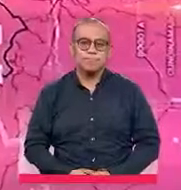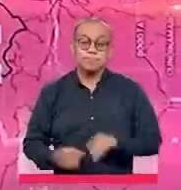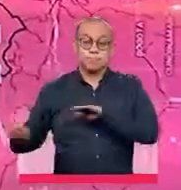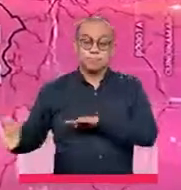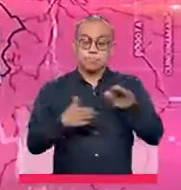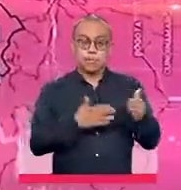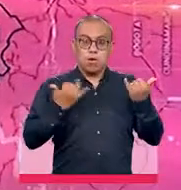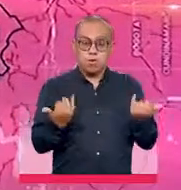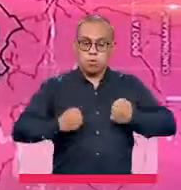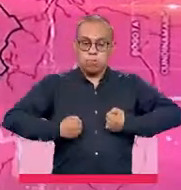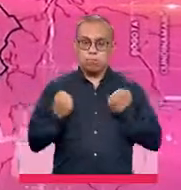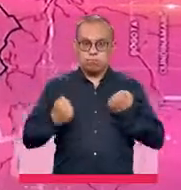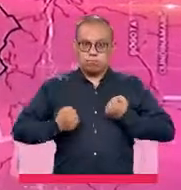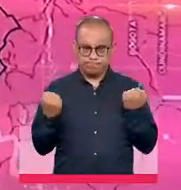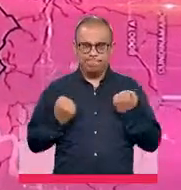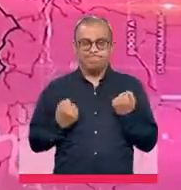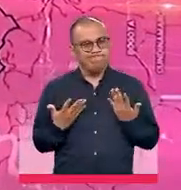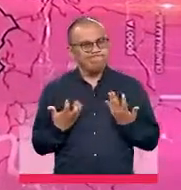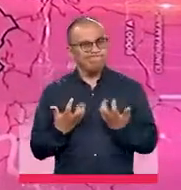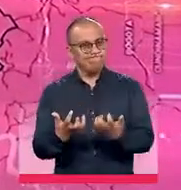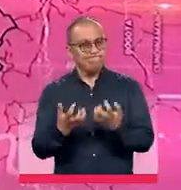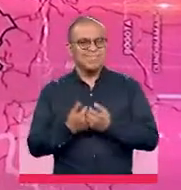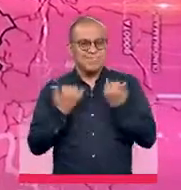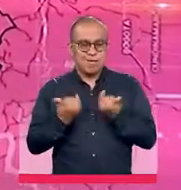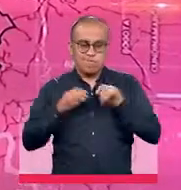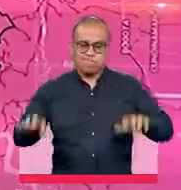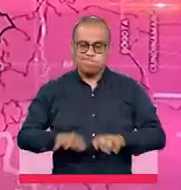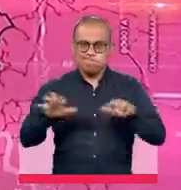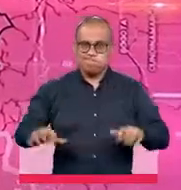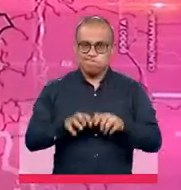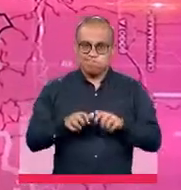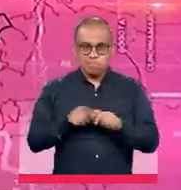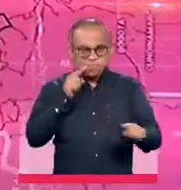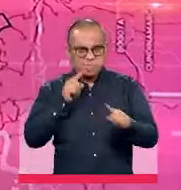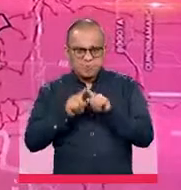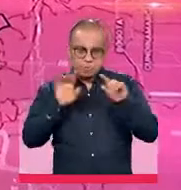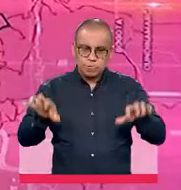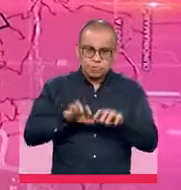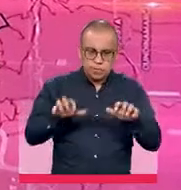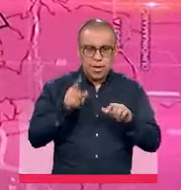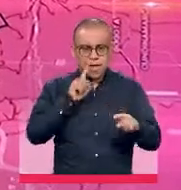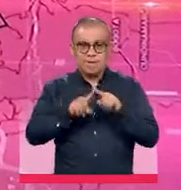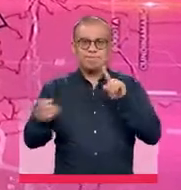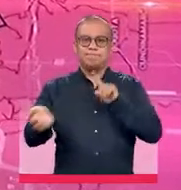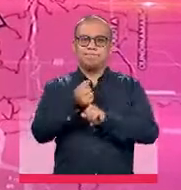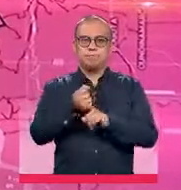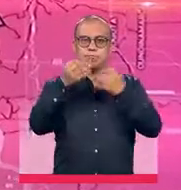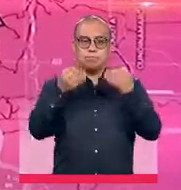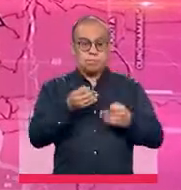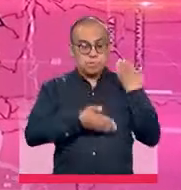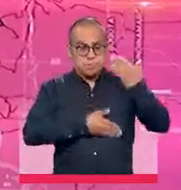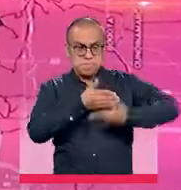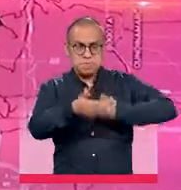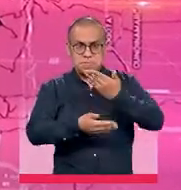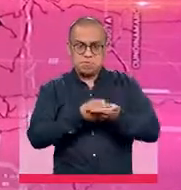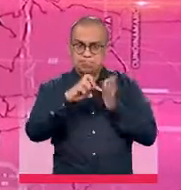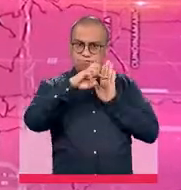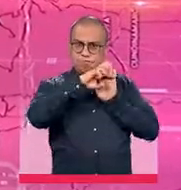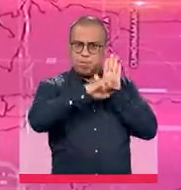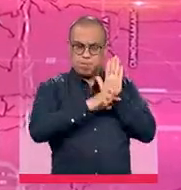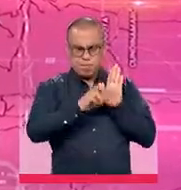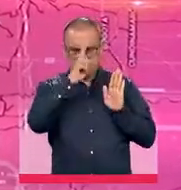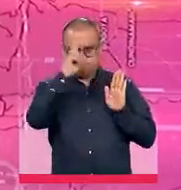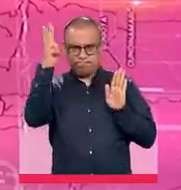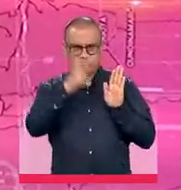Y es que los bogotanos tienen la esperanza de que esta reactivación económica de la ciudad tendrá éxito y que siguiendo los protocolos de